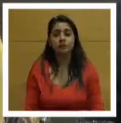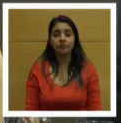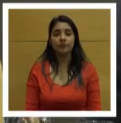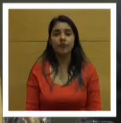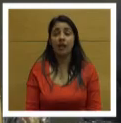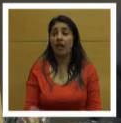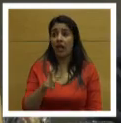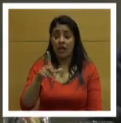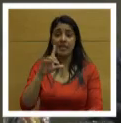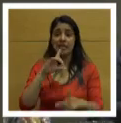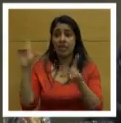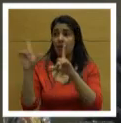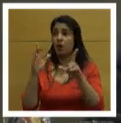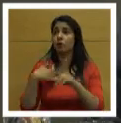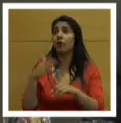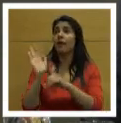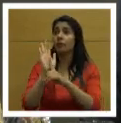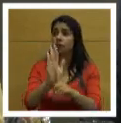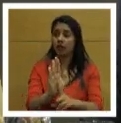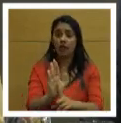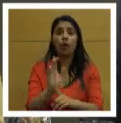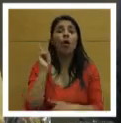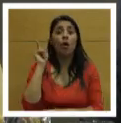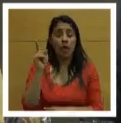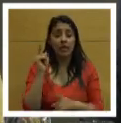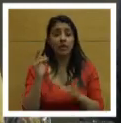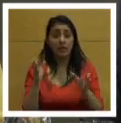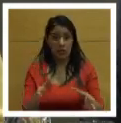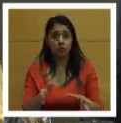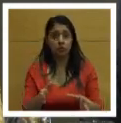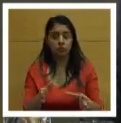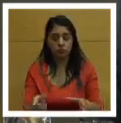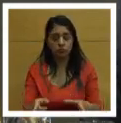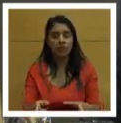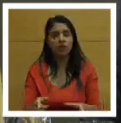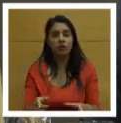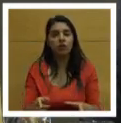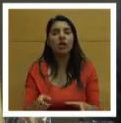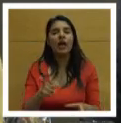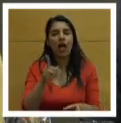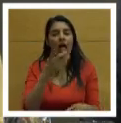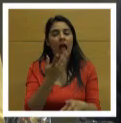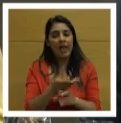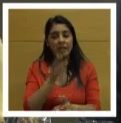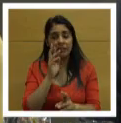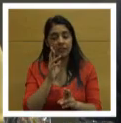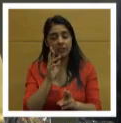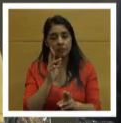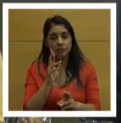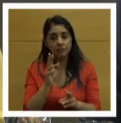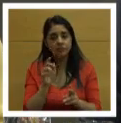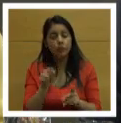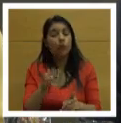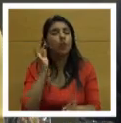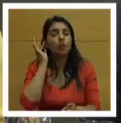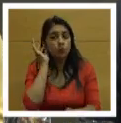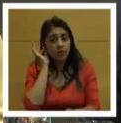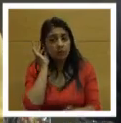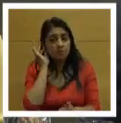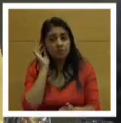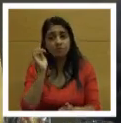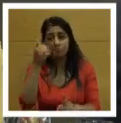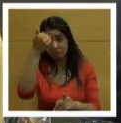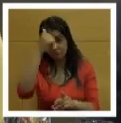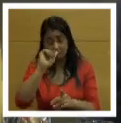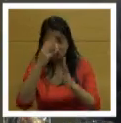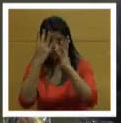justamente en el Power había mostrado. Este caso tiene que ver con, insisto, una mujer que había sido condenada por un delito común, me